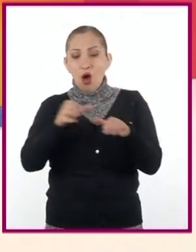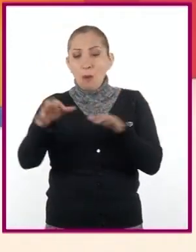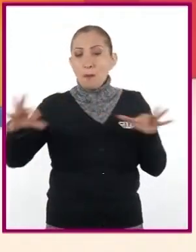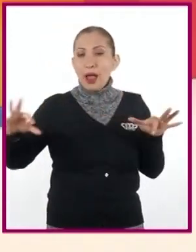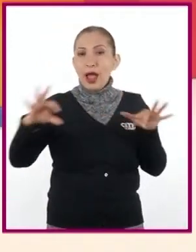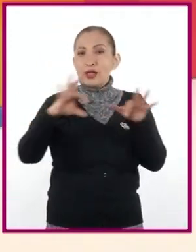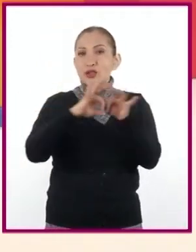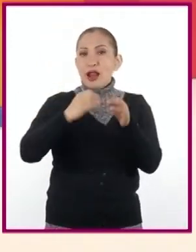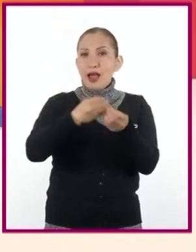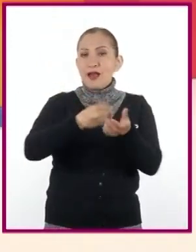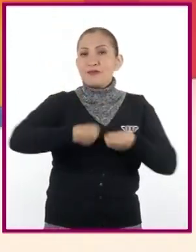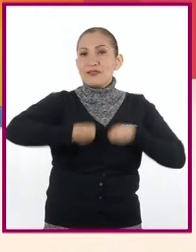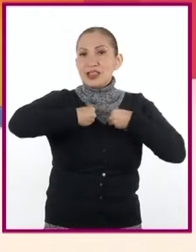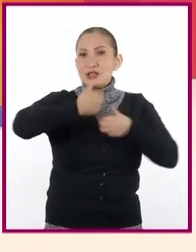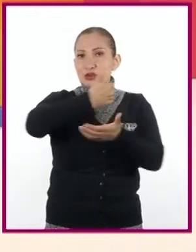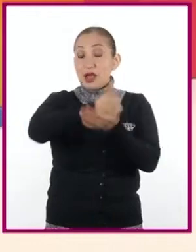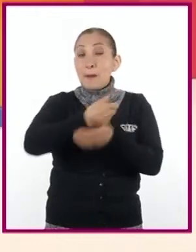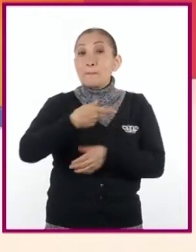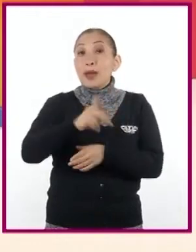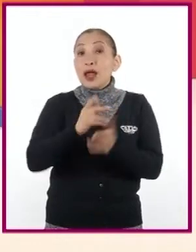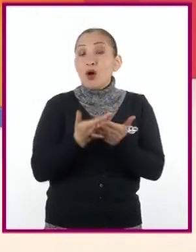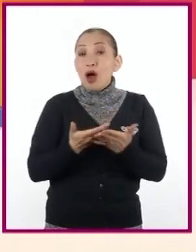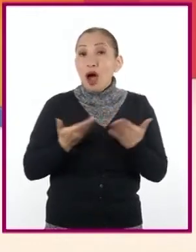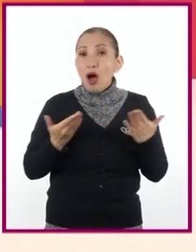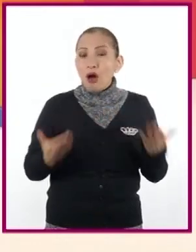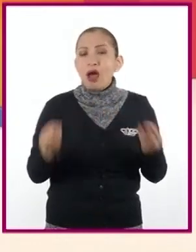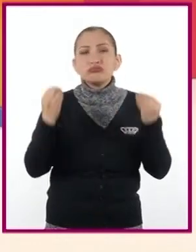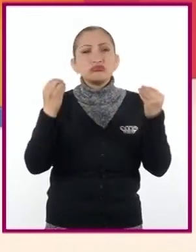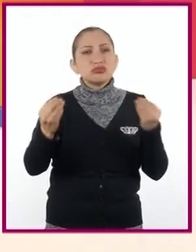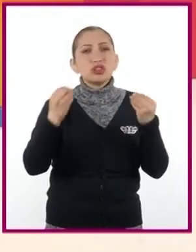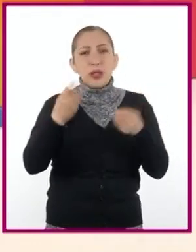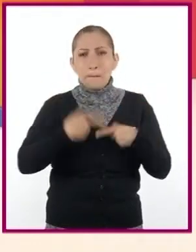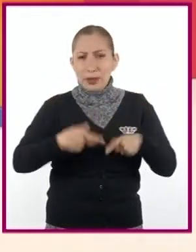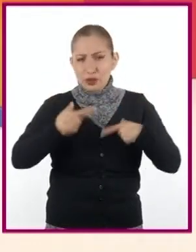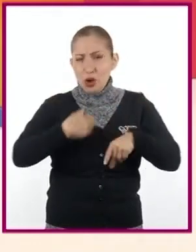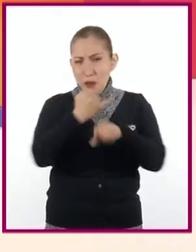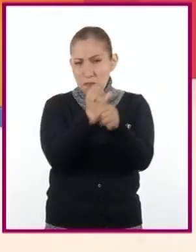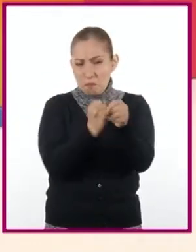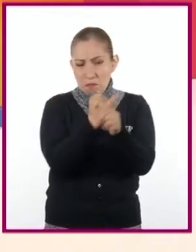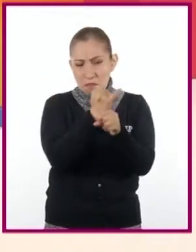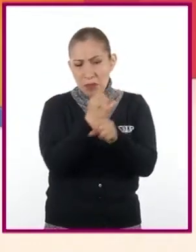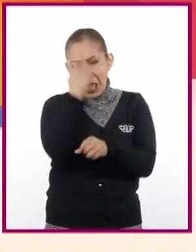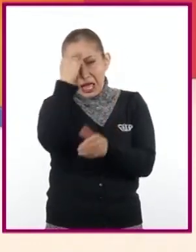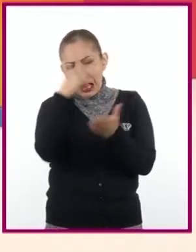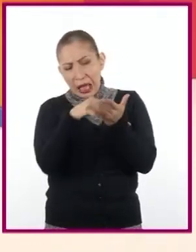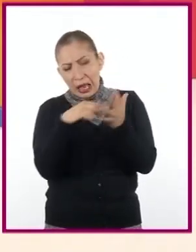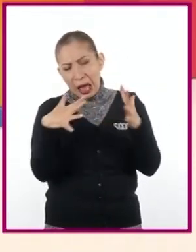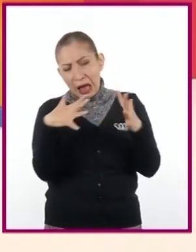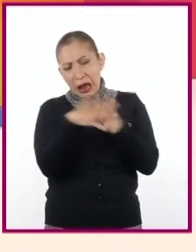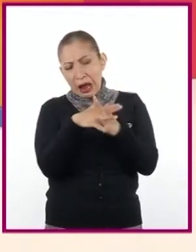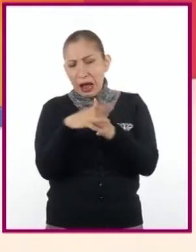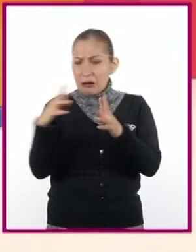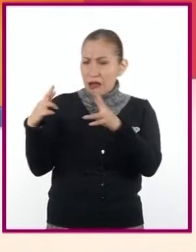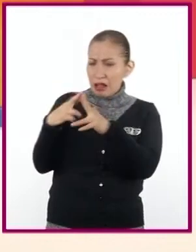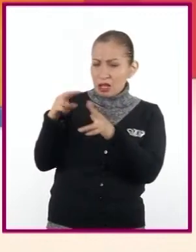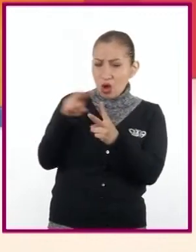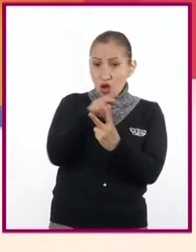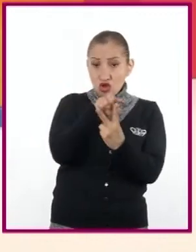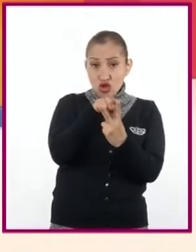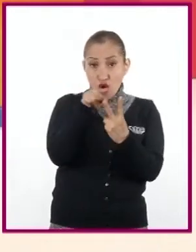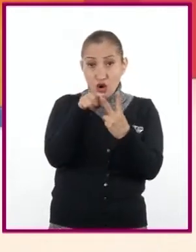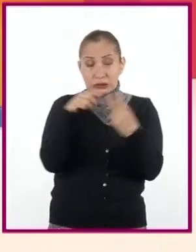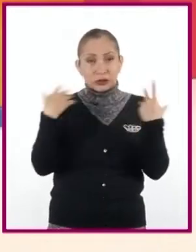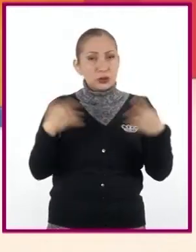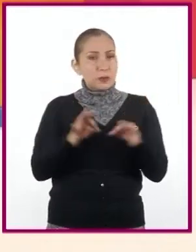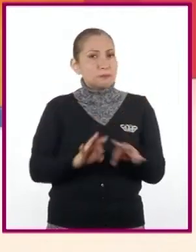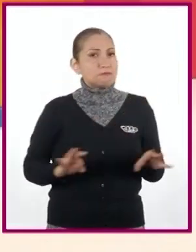vida en la ciudad. Pero hoy muchos estudiosos consideran que la guerra y la religión jugaron un